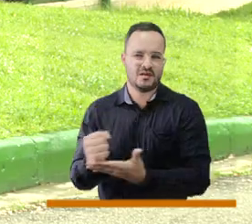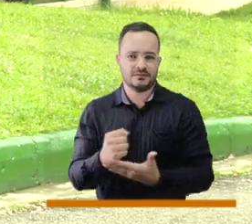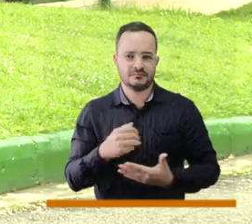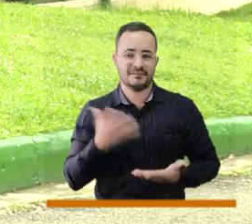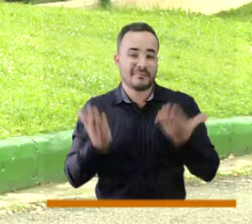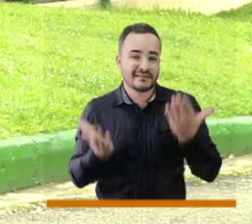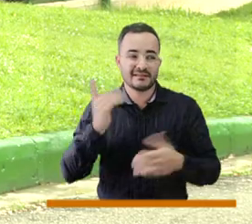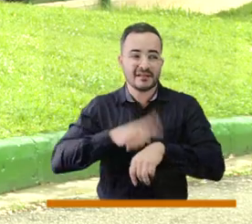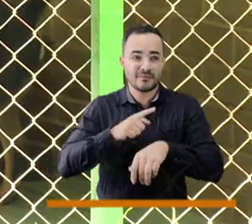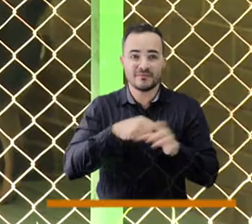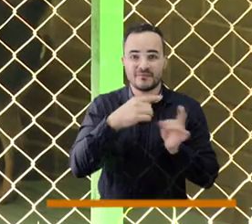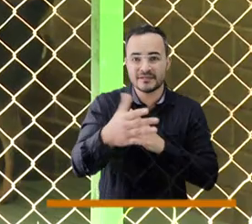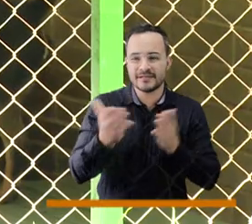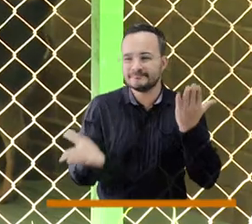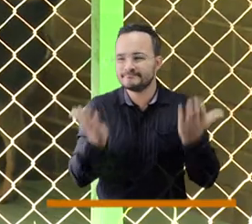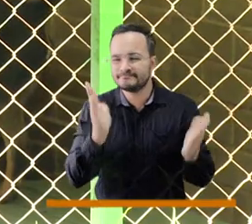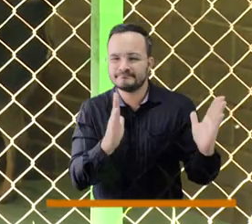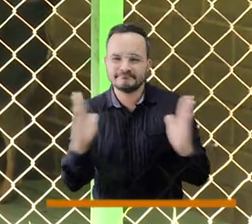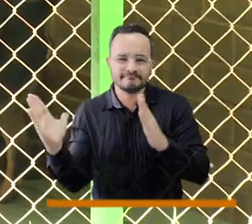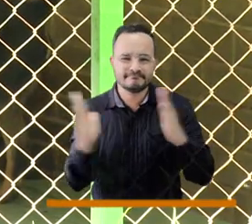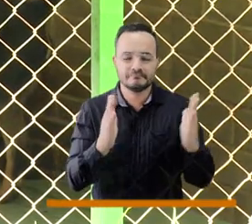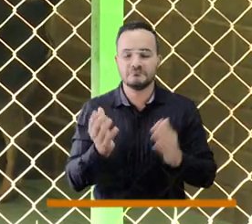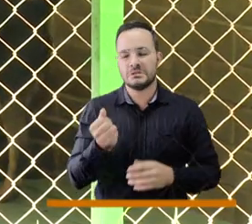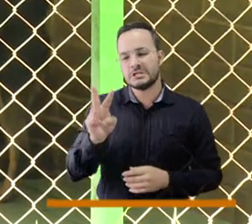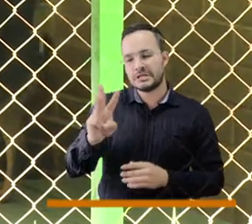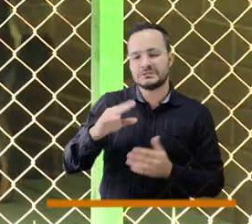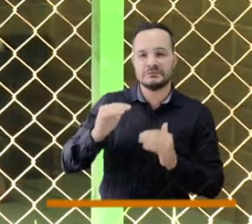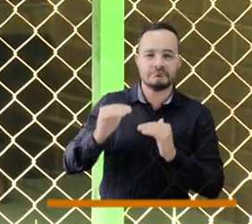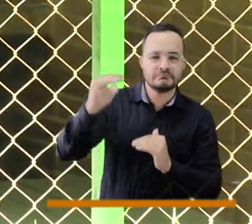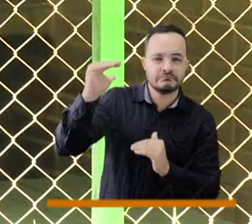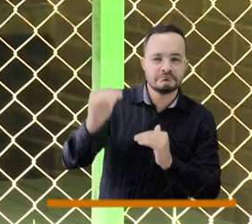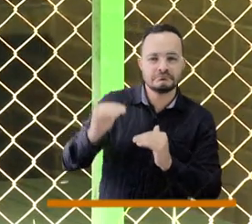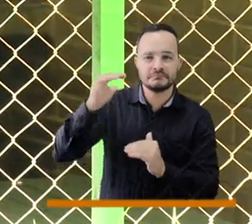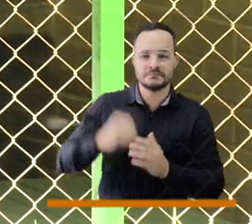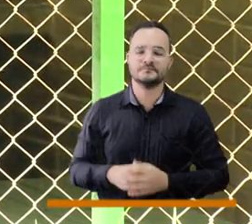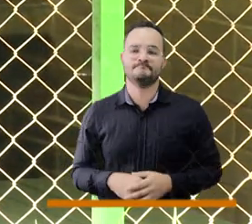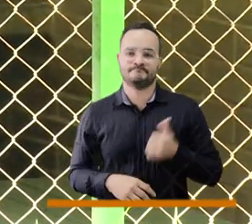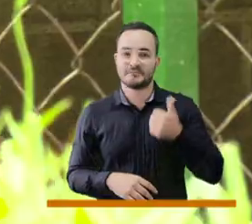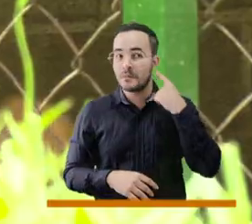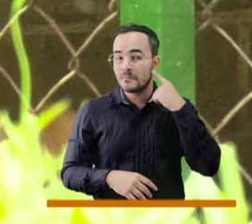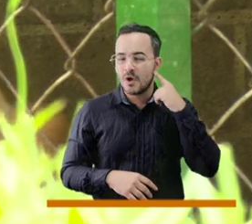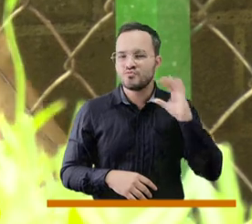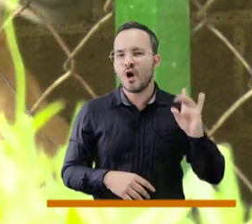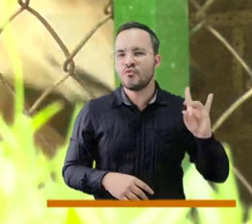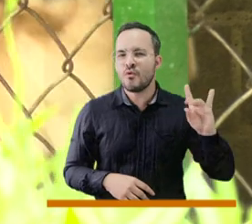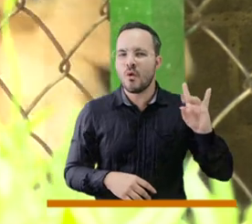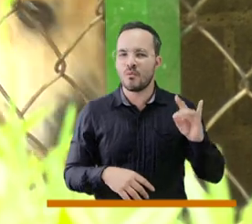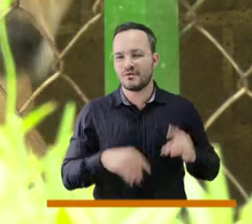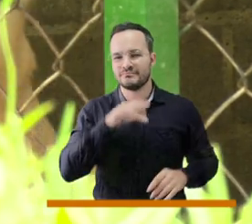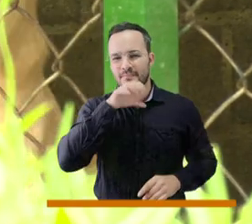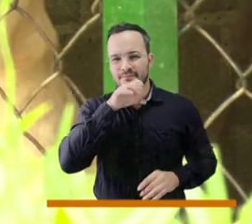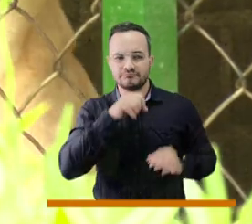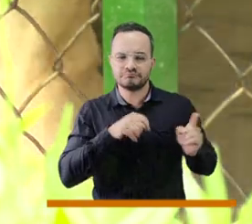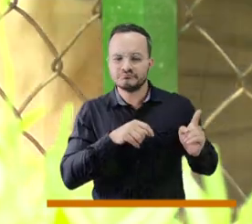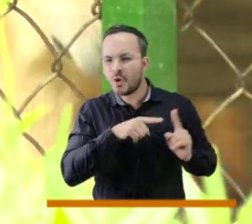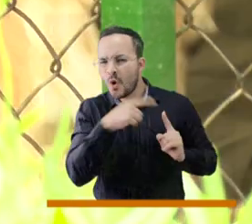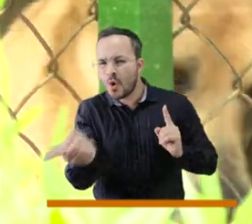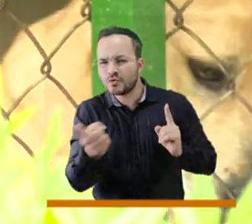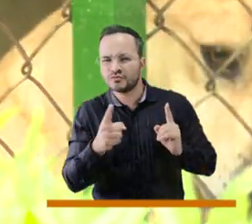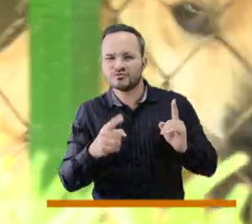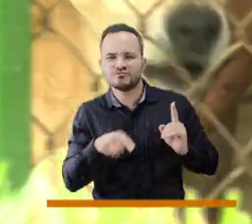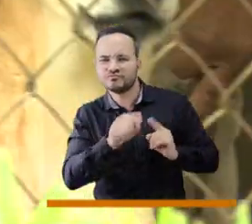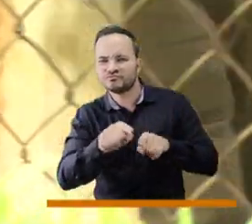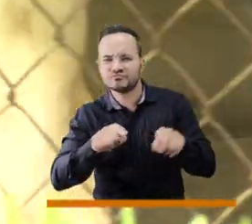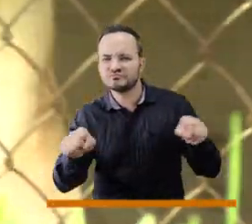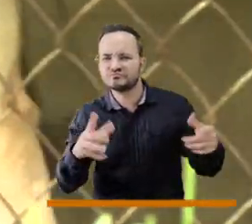tiempo en que estemos, esto va variando. Además de los perritos que estamos escuchando de fondo, ¿qué otros animales rescatan en La